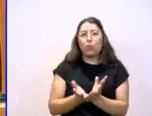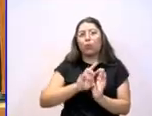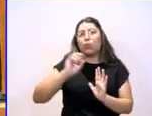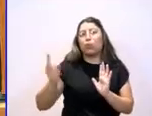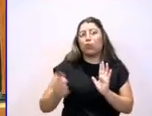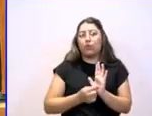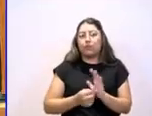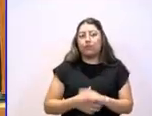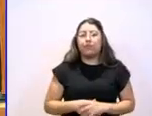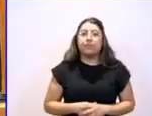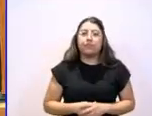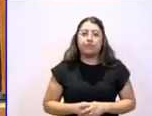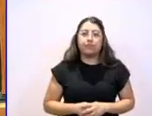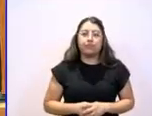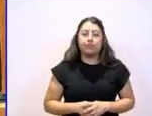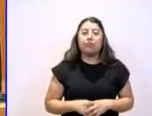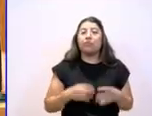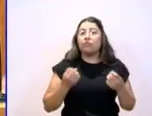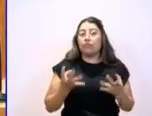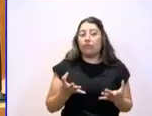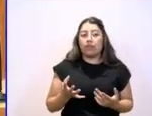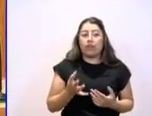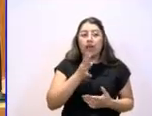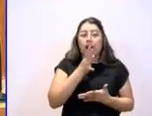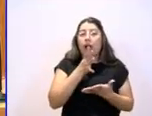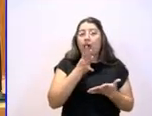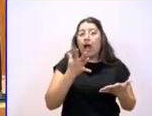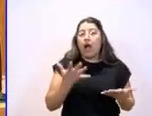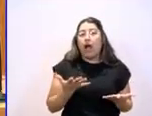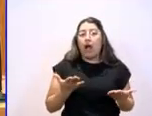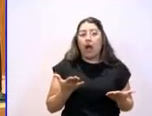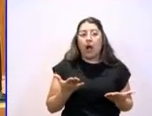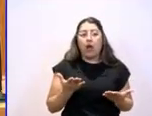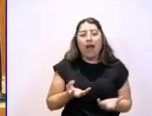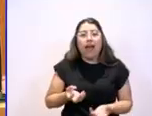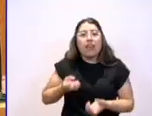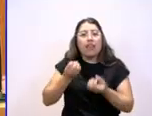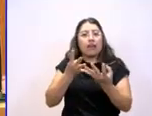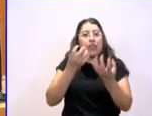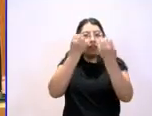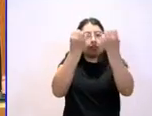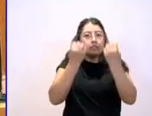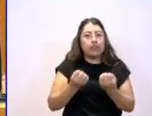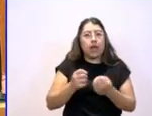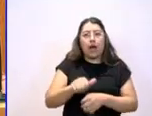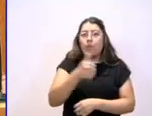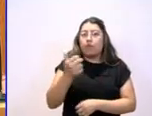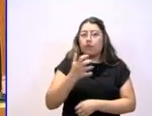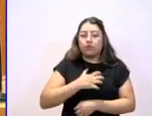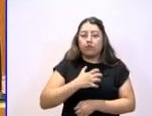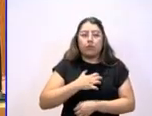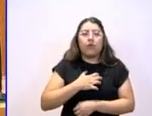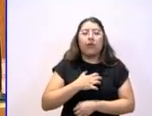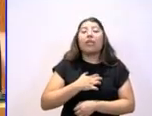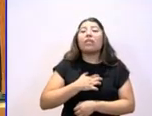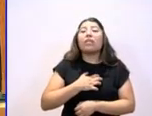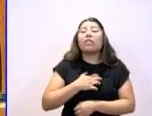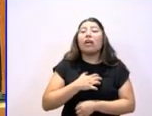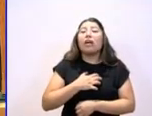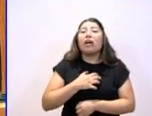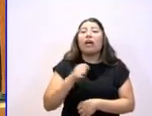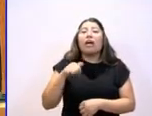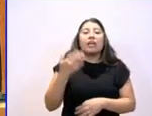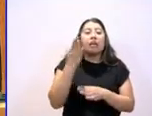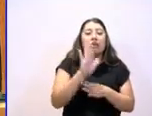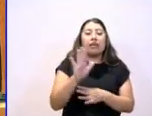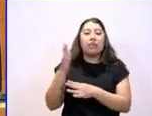mundo. Pues bien, sabemos que ya no se pueden aprobar declaraciones institucionales. Tenemos aquí representados a la